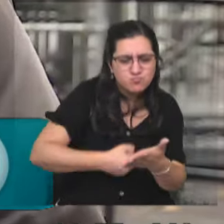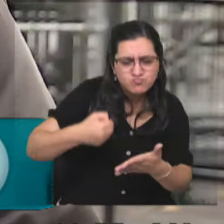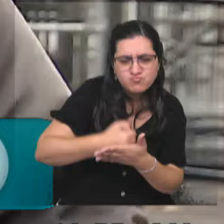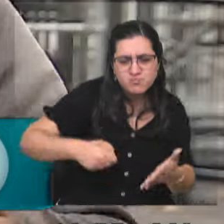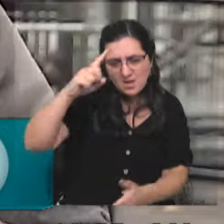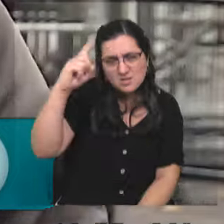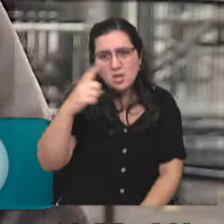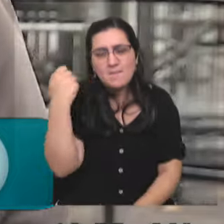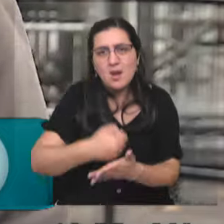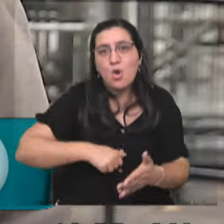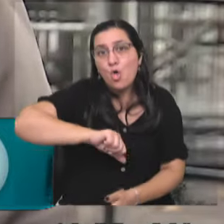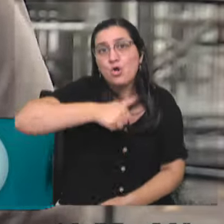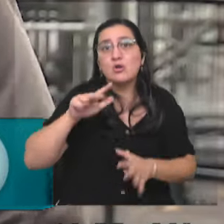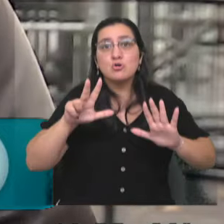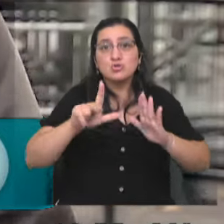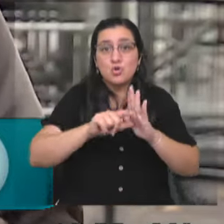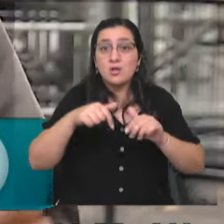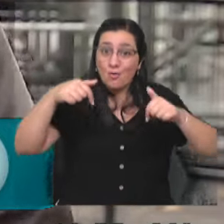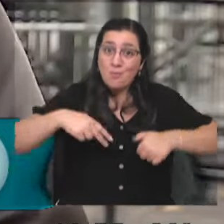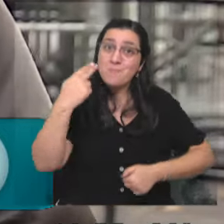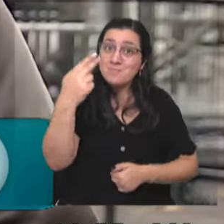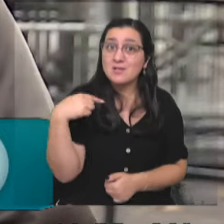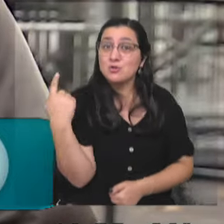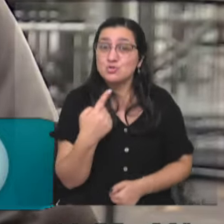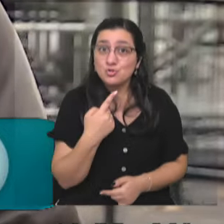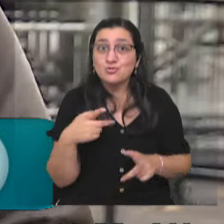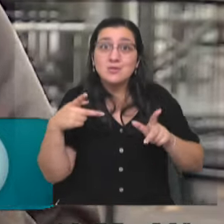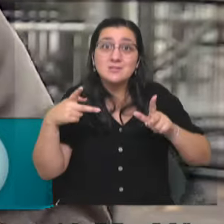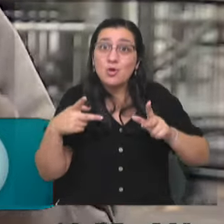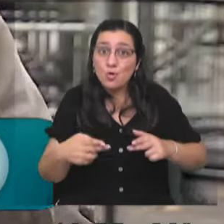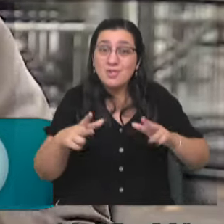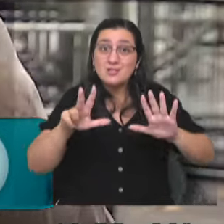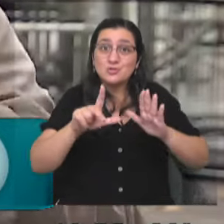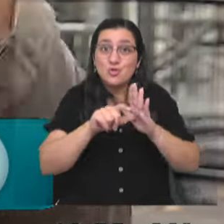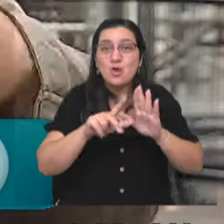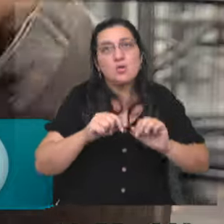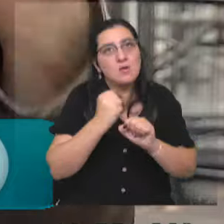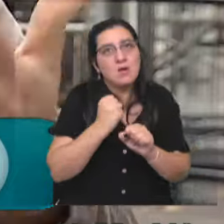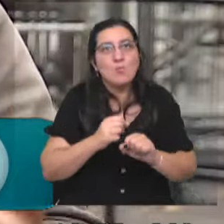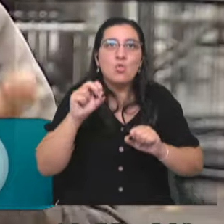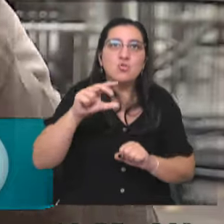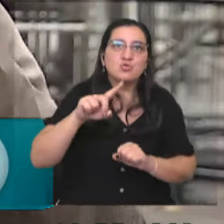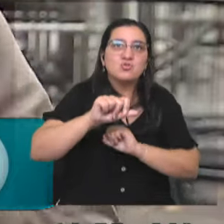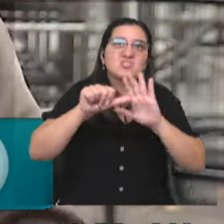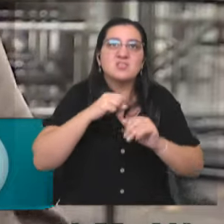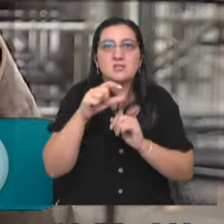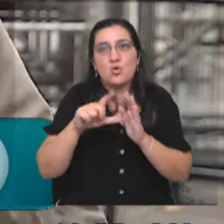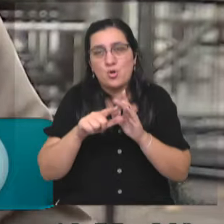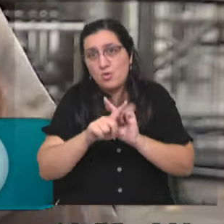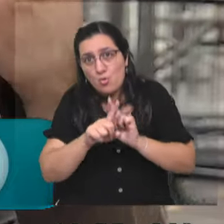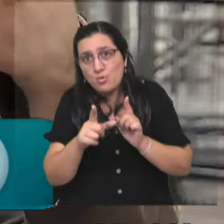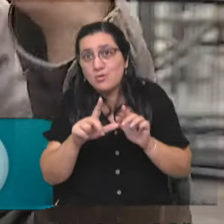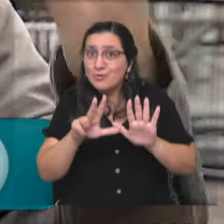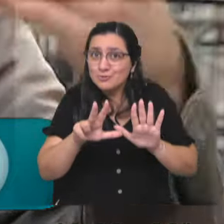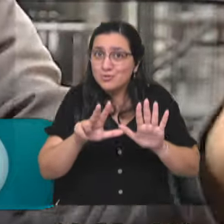por las 8 horas, lo que hoy permite que tengamos una limitación de la jornada de trabajo, no tengamos que trabajar 10, 12, 14, 16 horas. Una lucha que a su